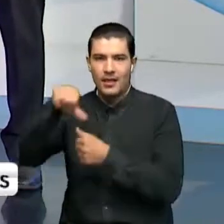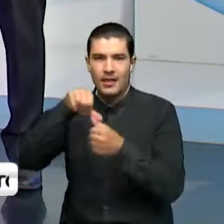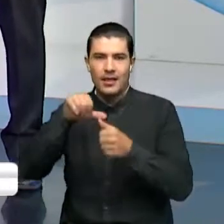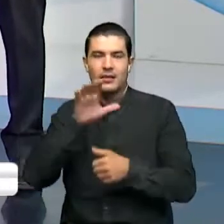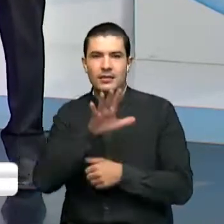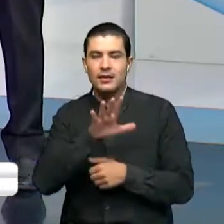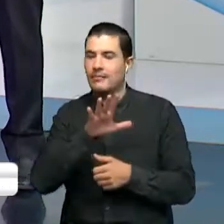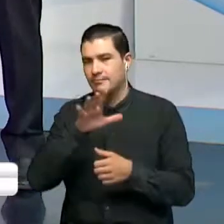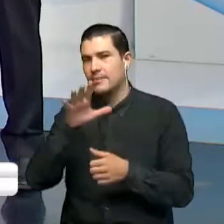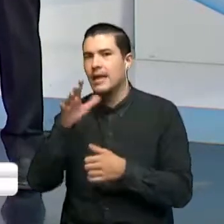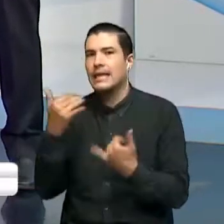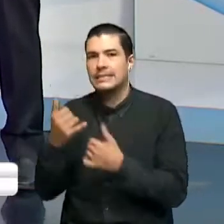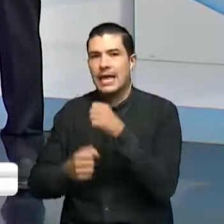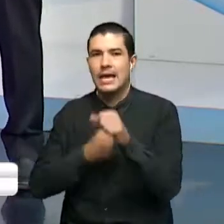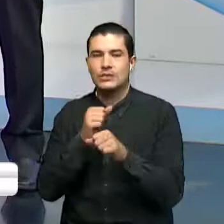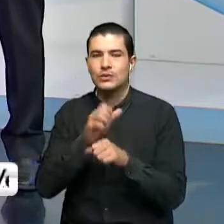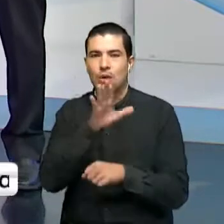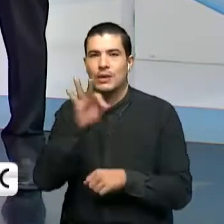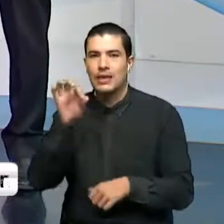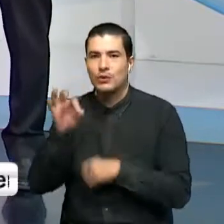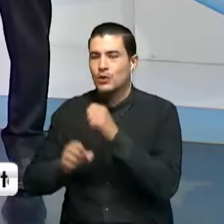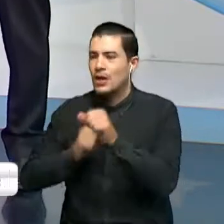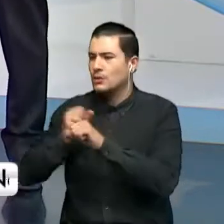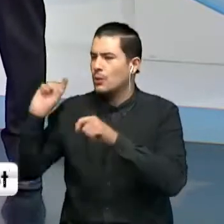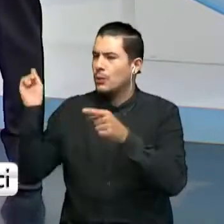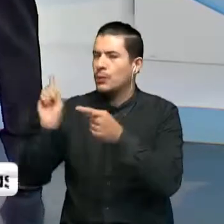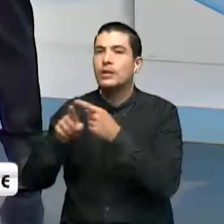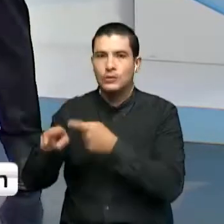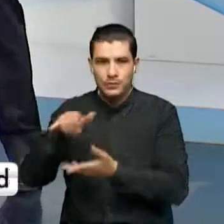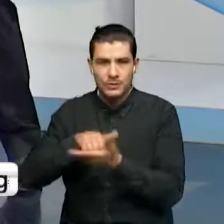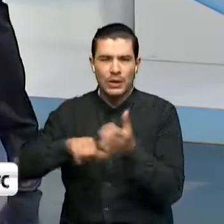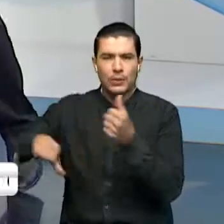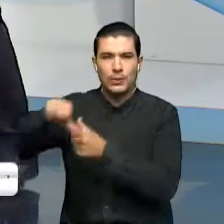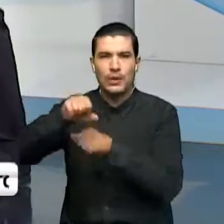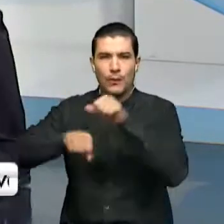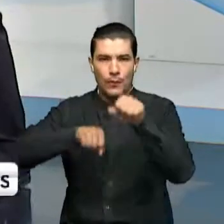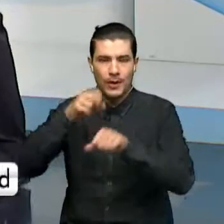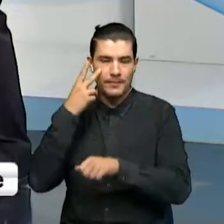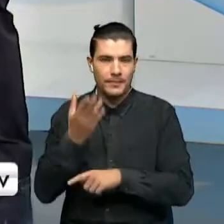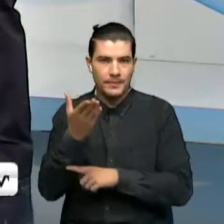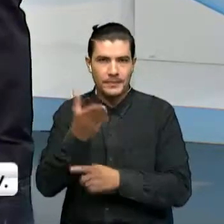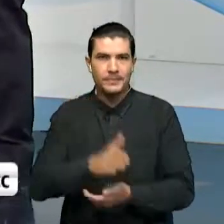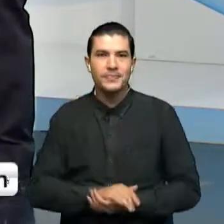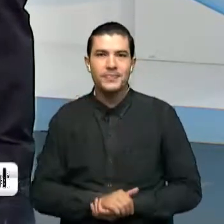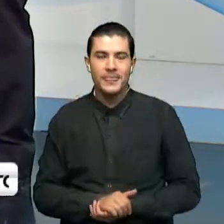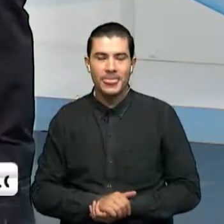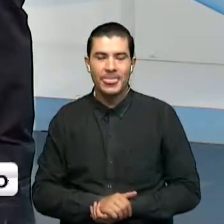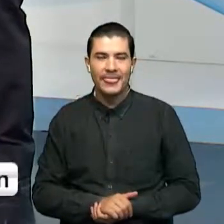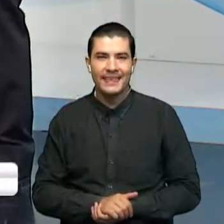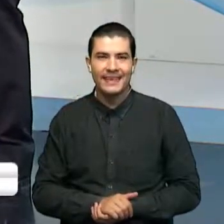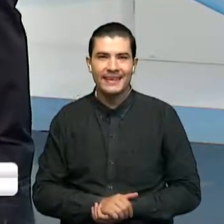58 allí está nuestro compañero manuel garcía el enviado especial del canal tro manuel buena tarde bienvenido